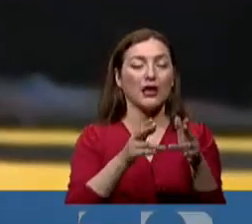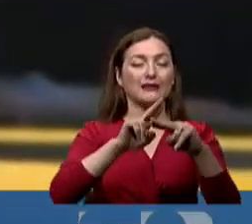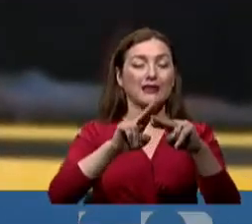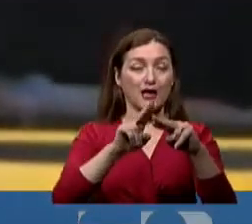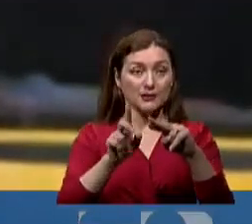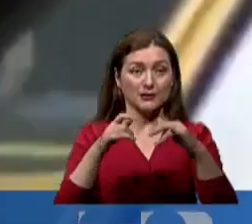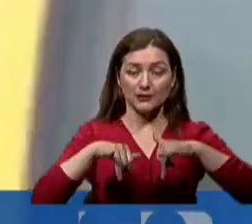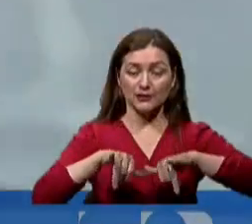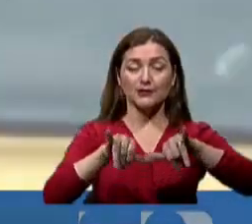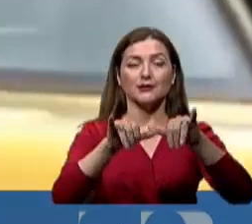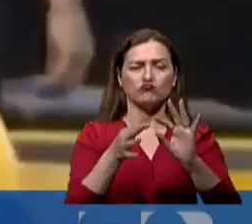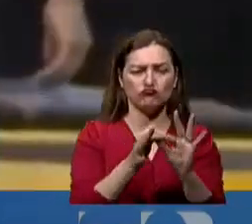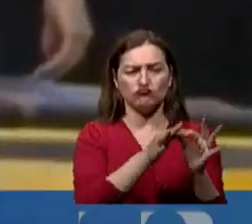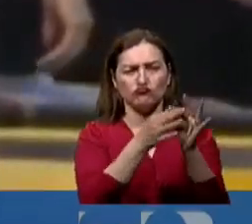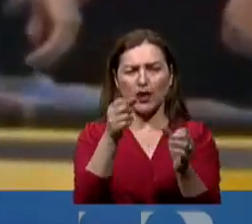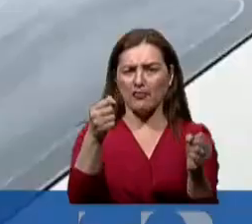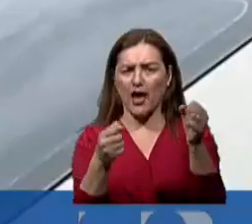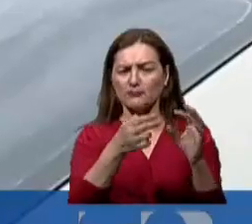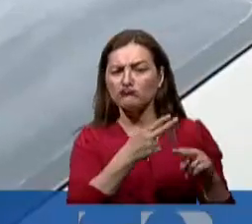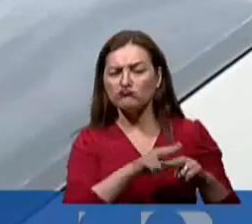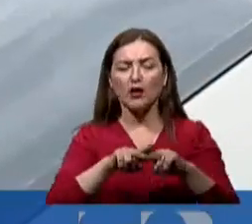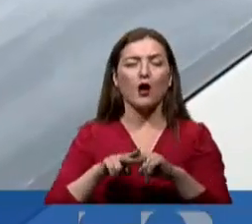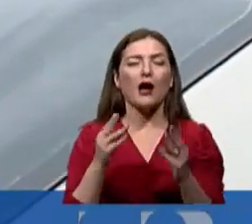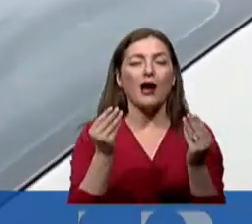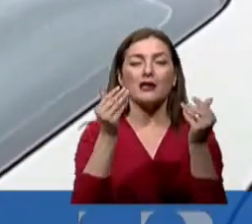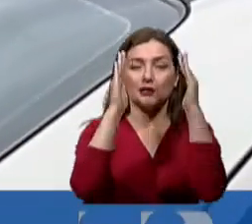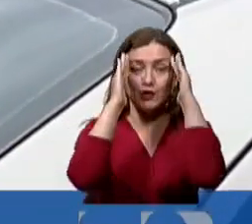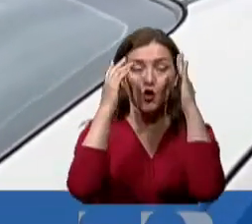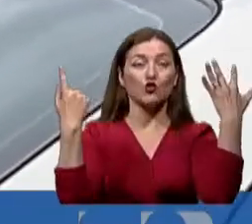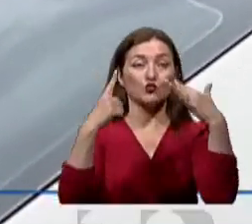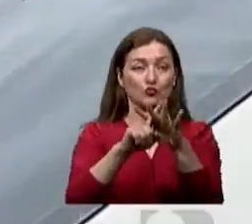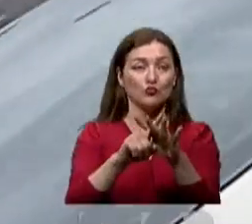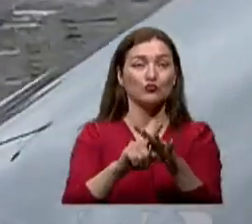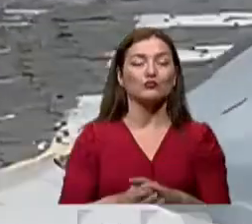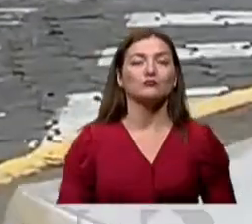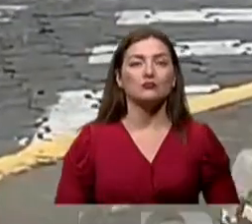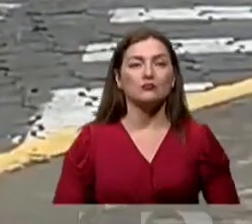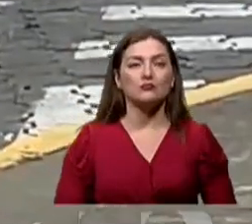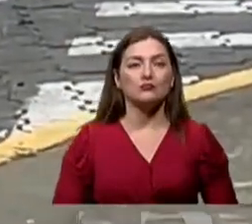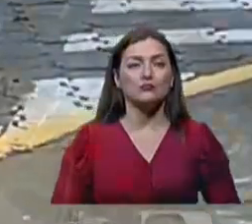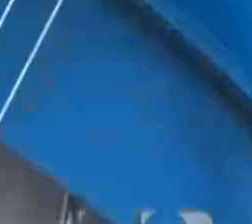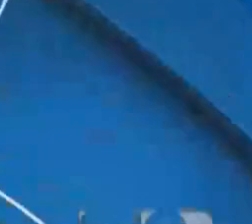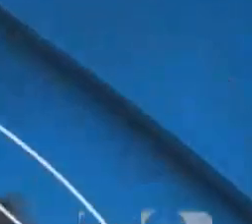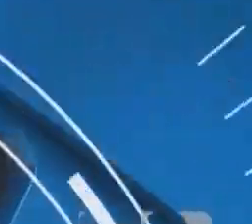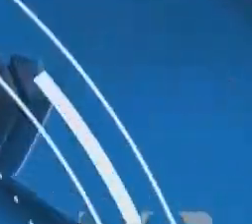amarillo deberá contar con adecuaciones en sus unidades para brindar una atención inclusiva y de calidad.